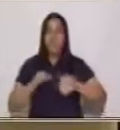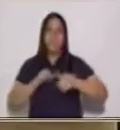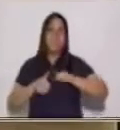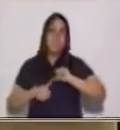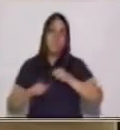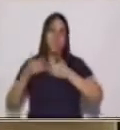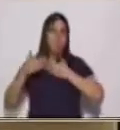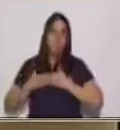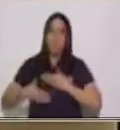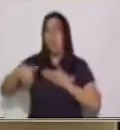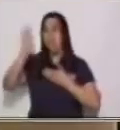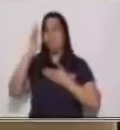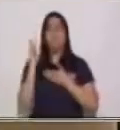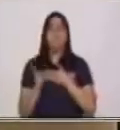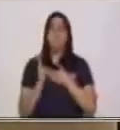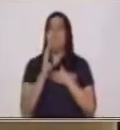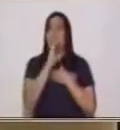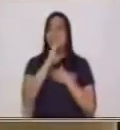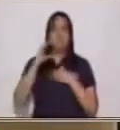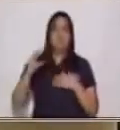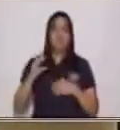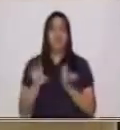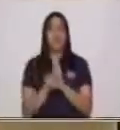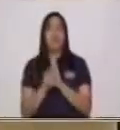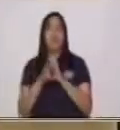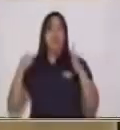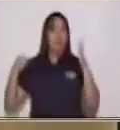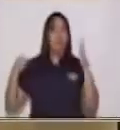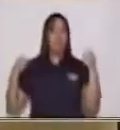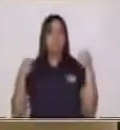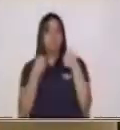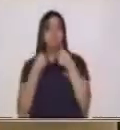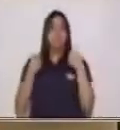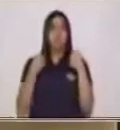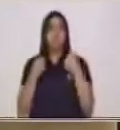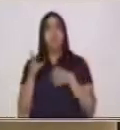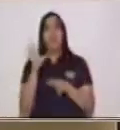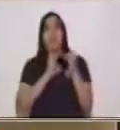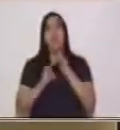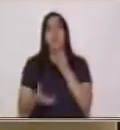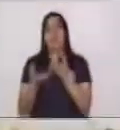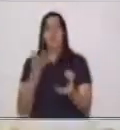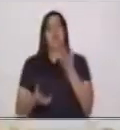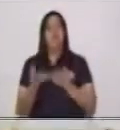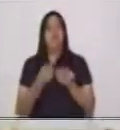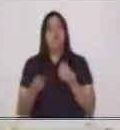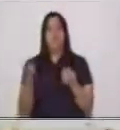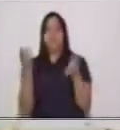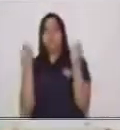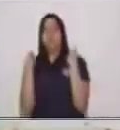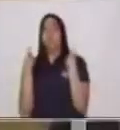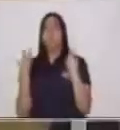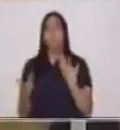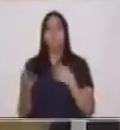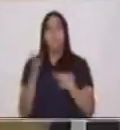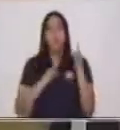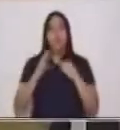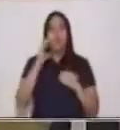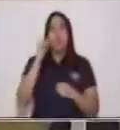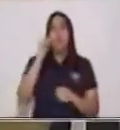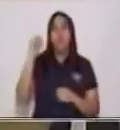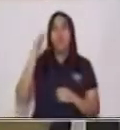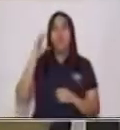se va a escribir con doble C. Accidente, cocción, distracción, occidente y